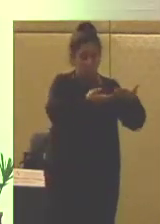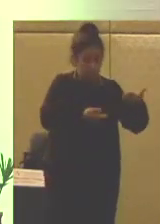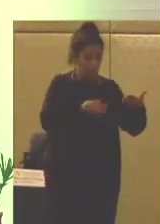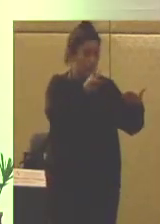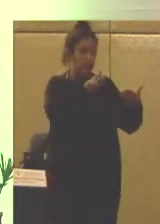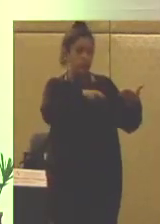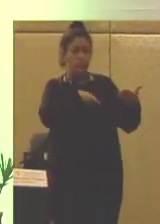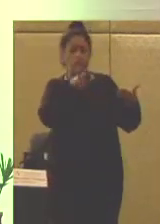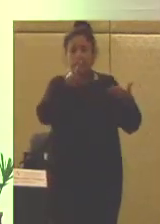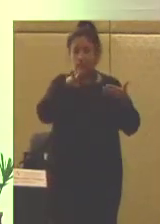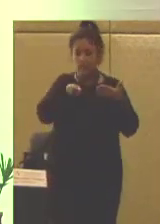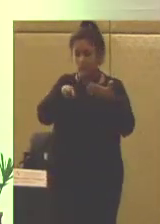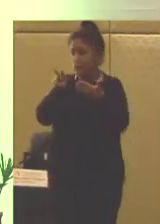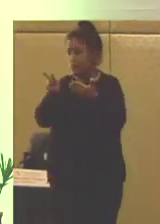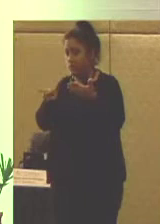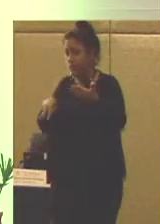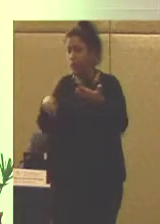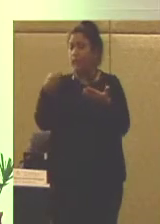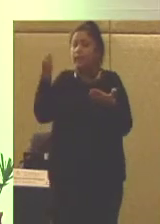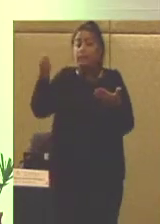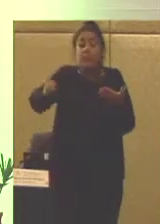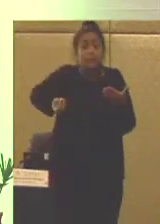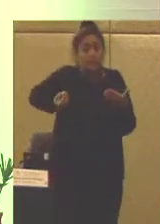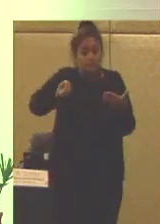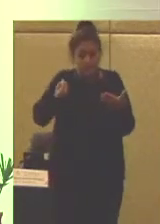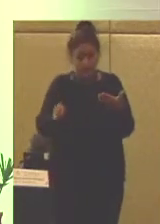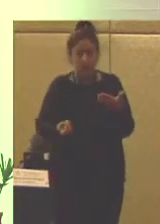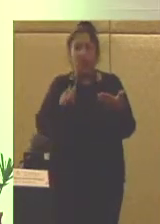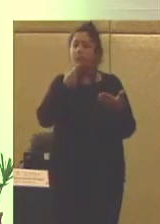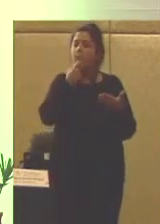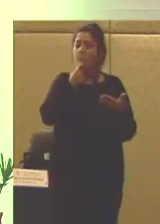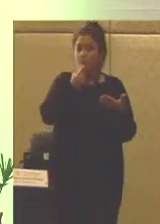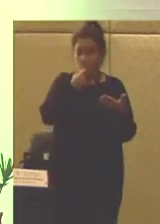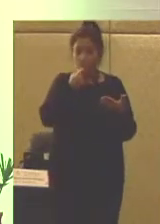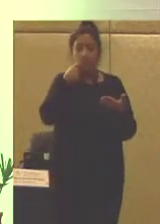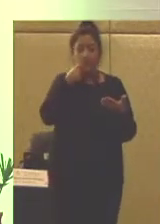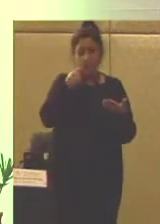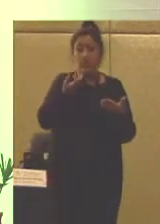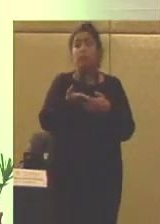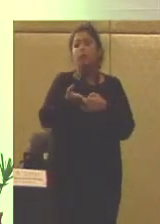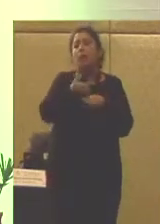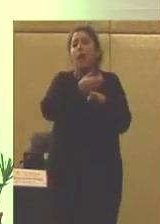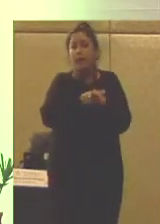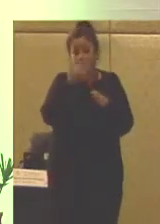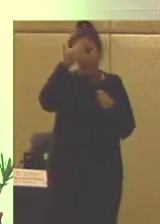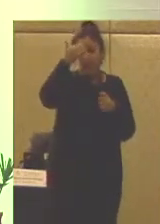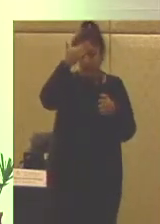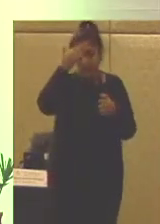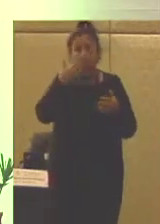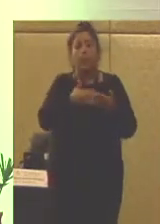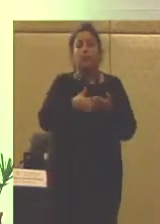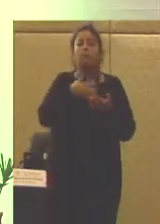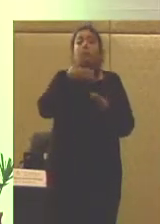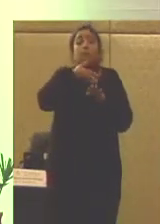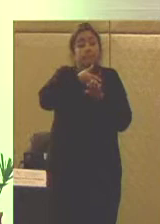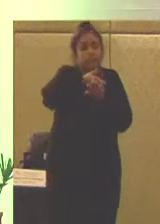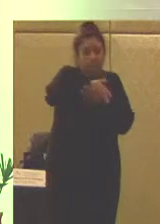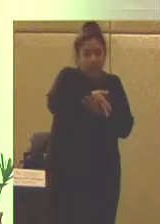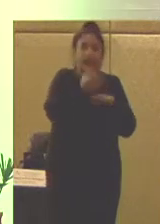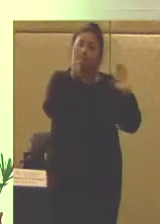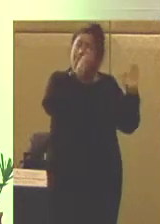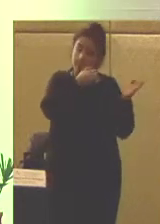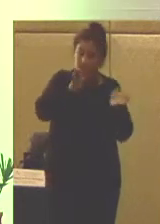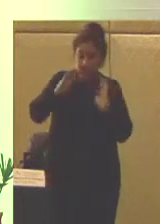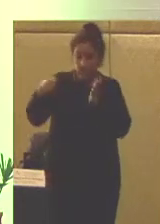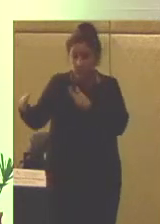para adicionar, además de la reconstrucción per se de la infraestructura dañada, adicionar nuevos componentes que permitan mejorar